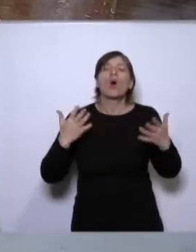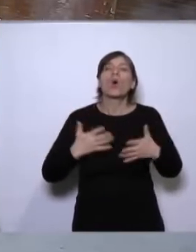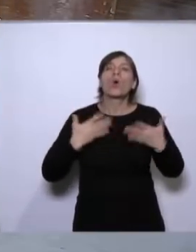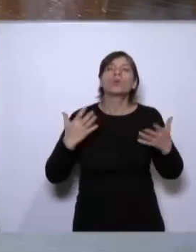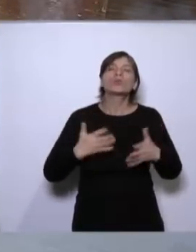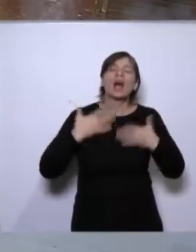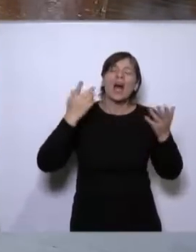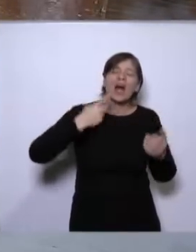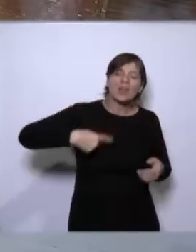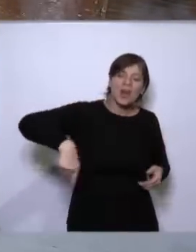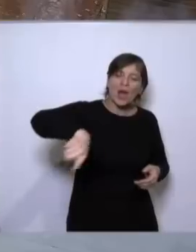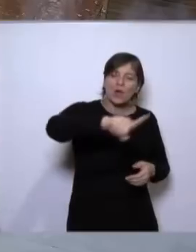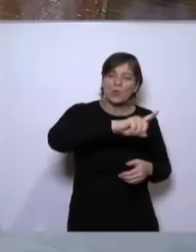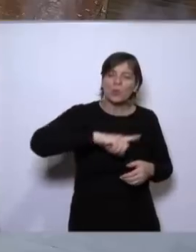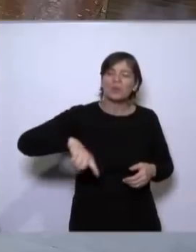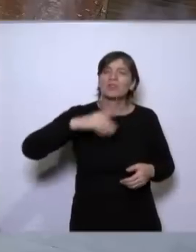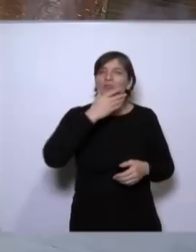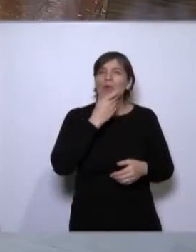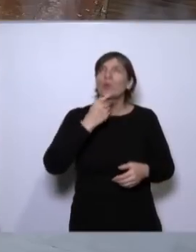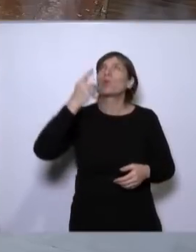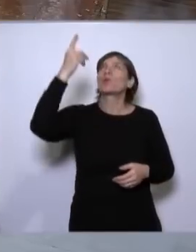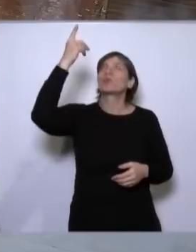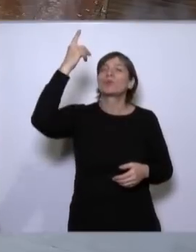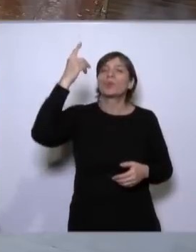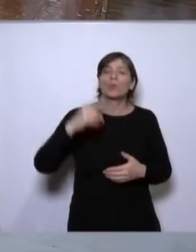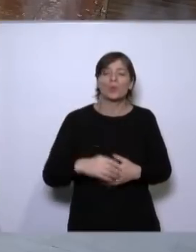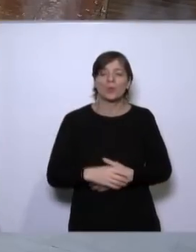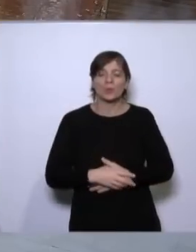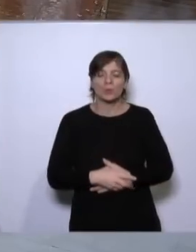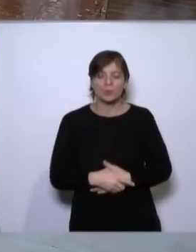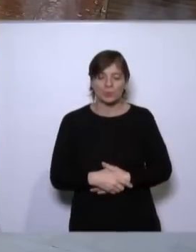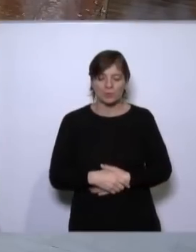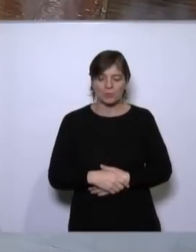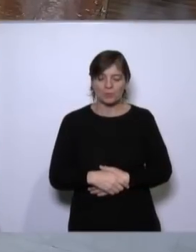hosanna, hosanna nuestro Dios.